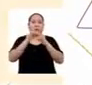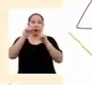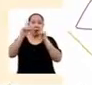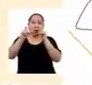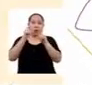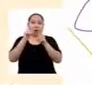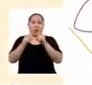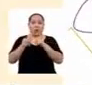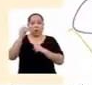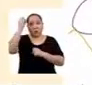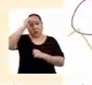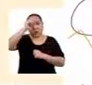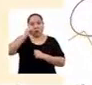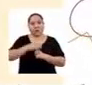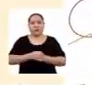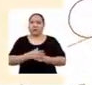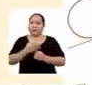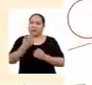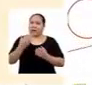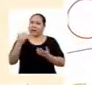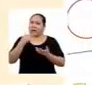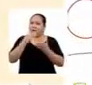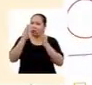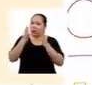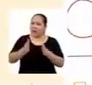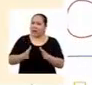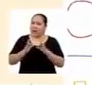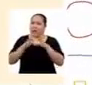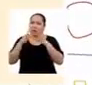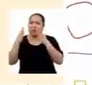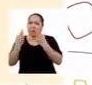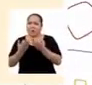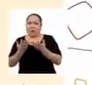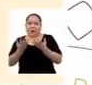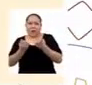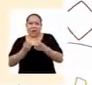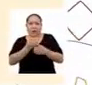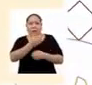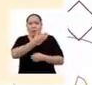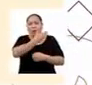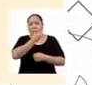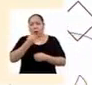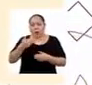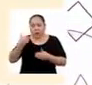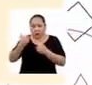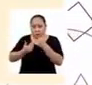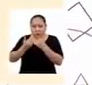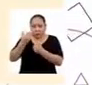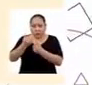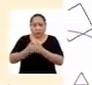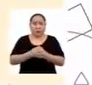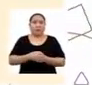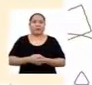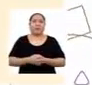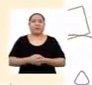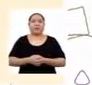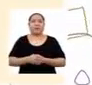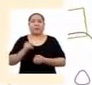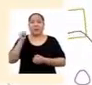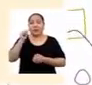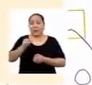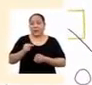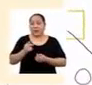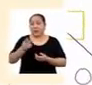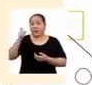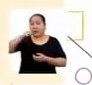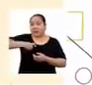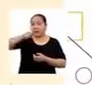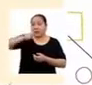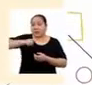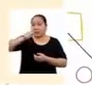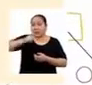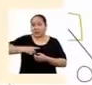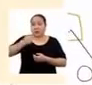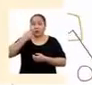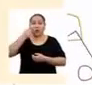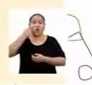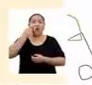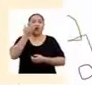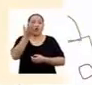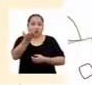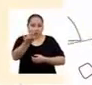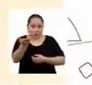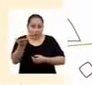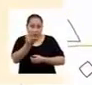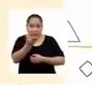Estimado estudiante, familiar, queremos mejorar constantemente y Para ello, necesitamos